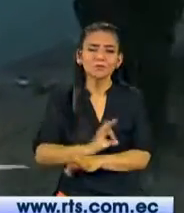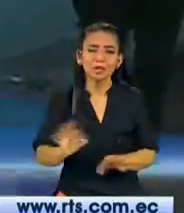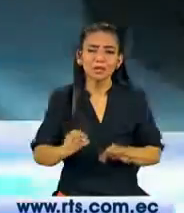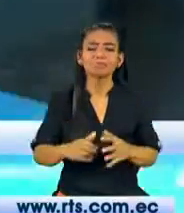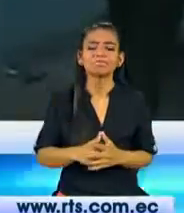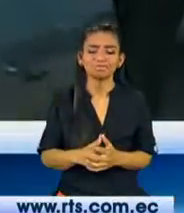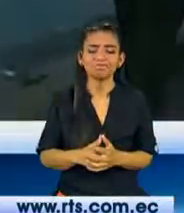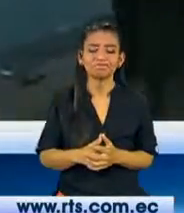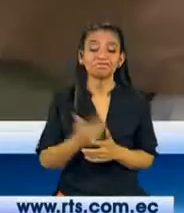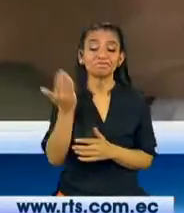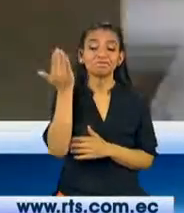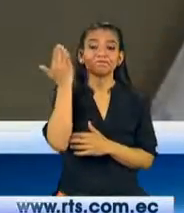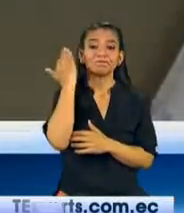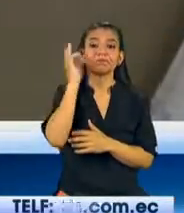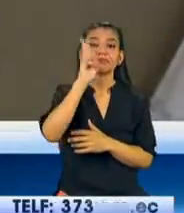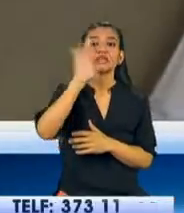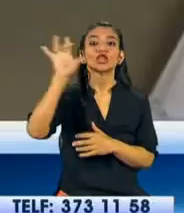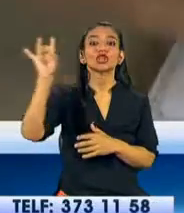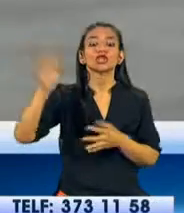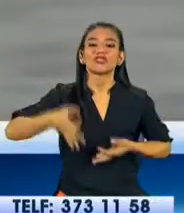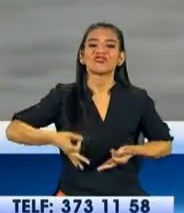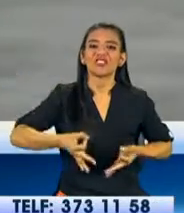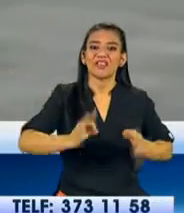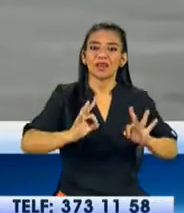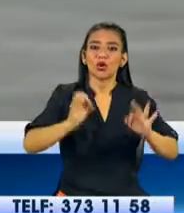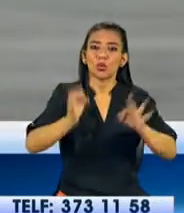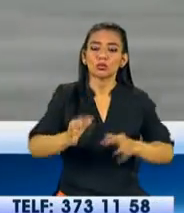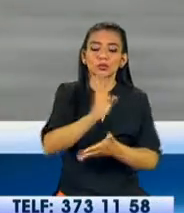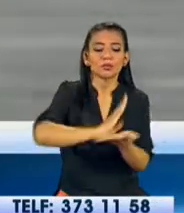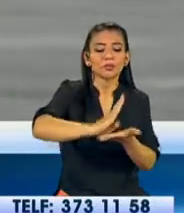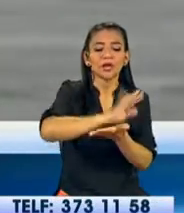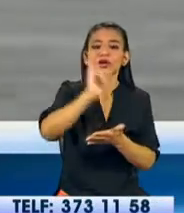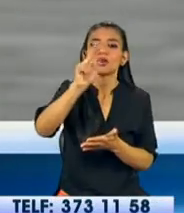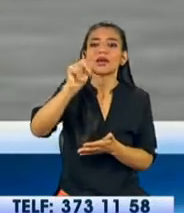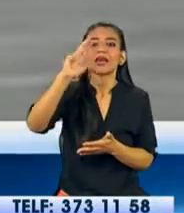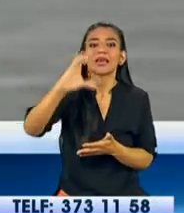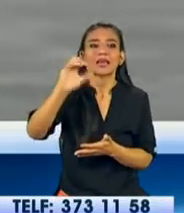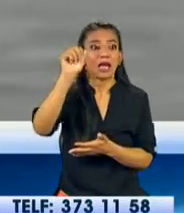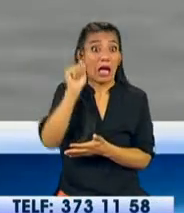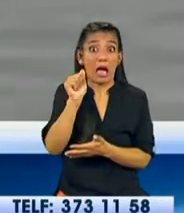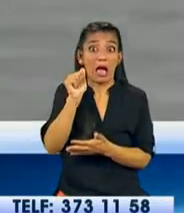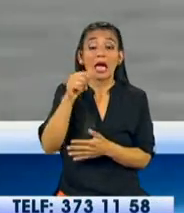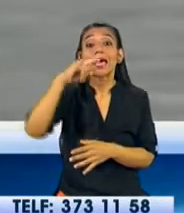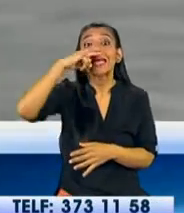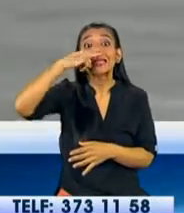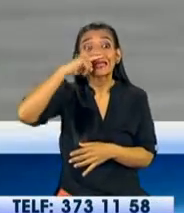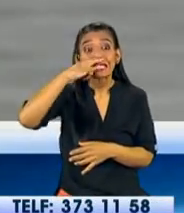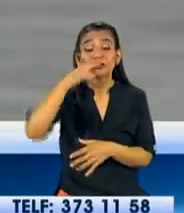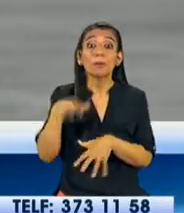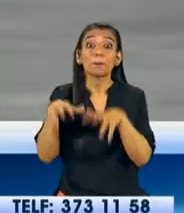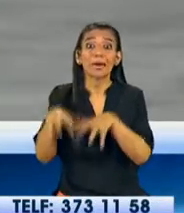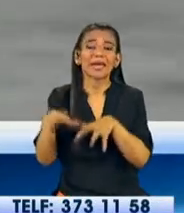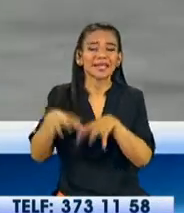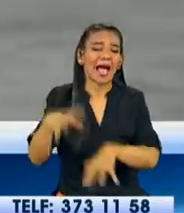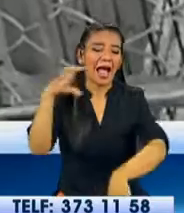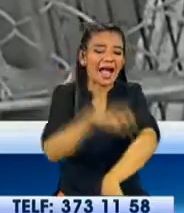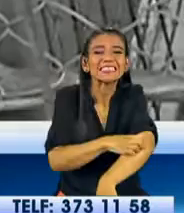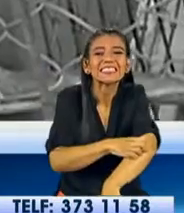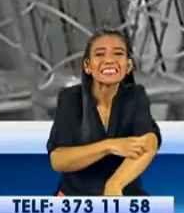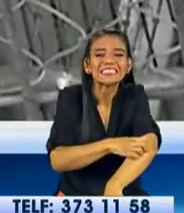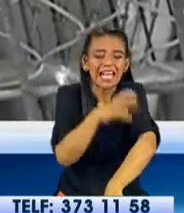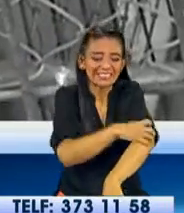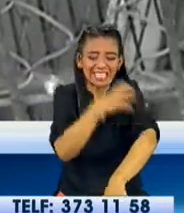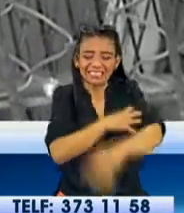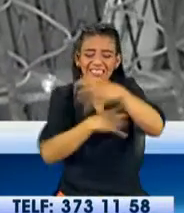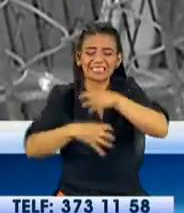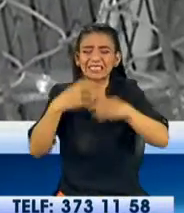28 de febrero ocurrió un hecho lamentable en el sector del Inca. Un niño de 2 años falleció al ser atacado por una perra pitbull. El menor estaba